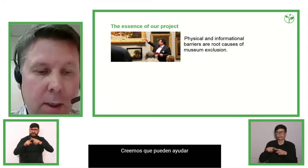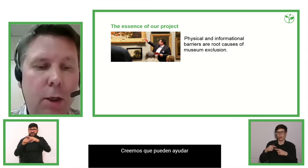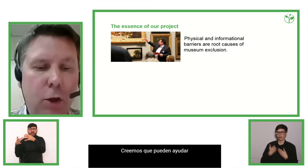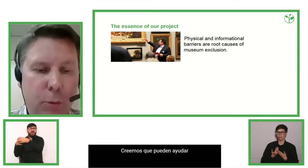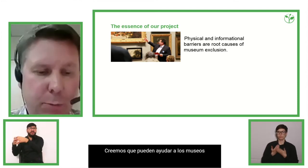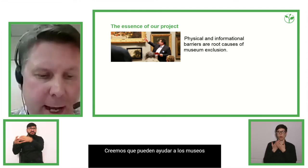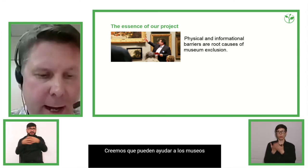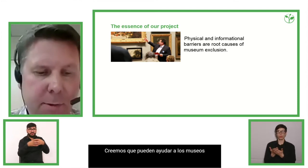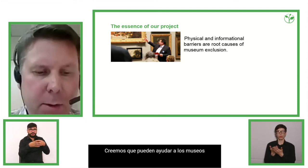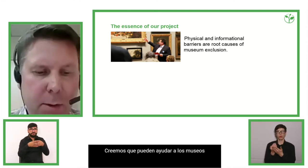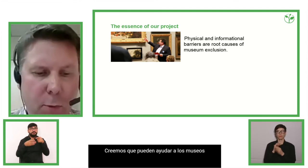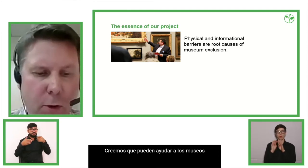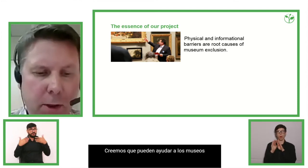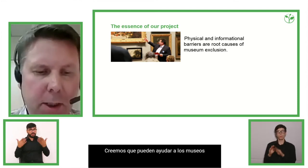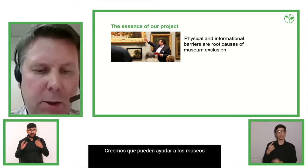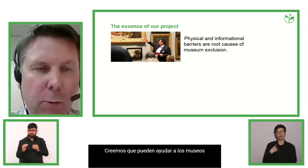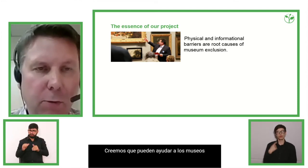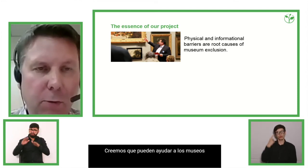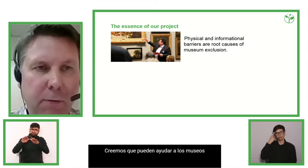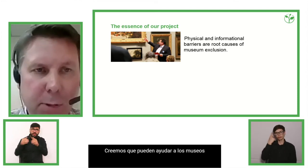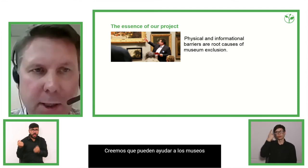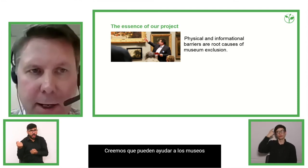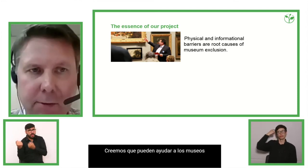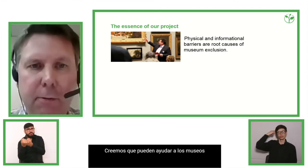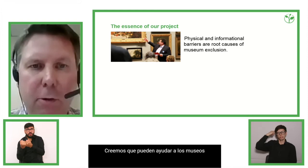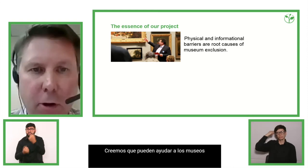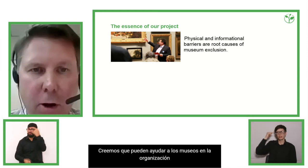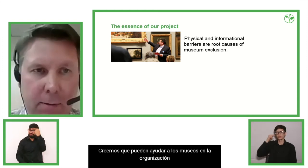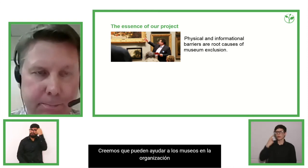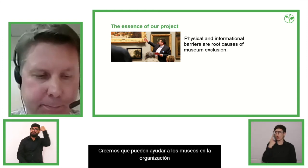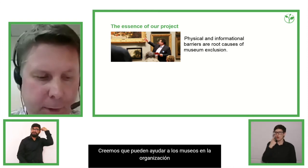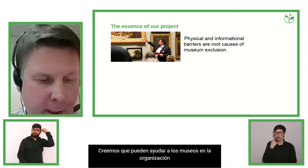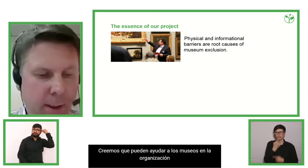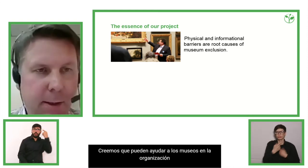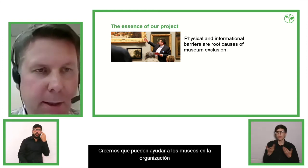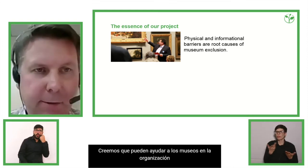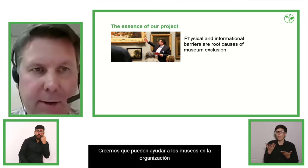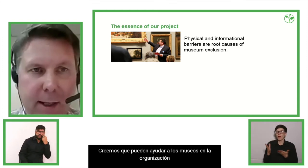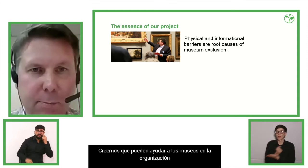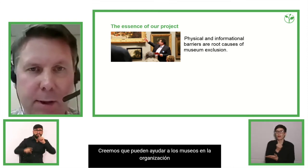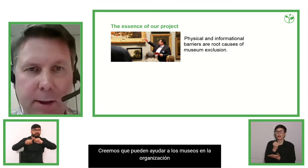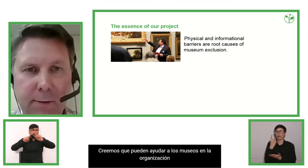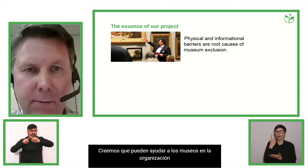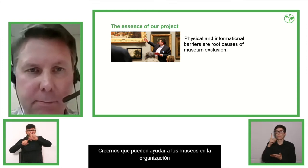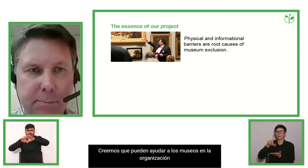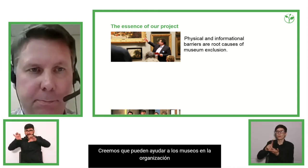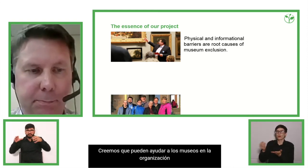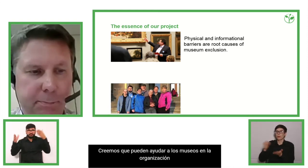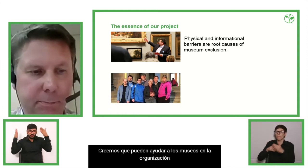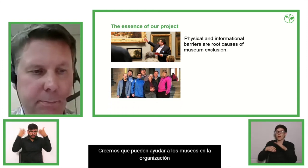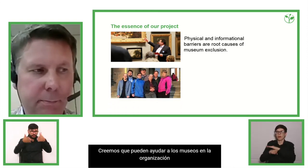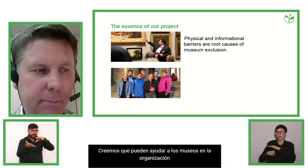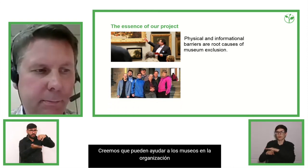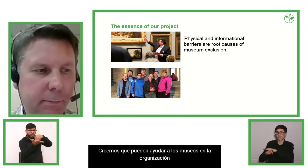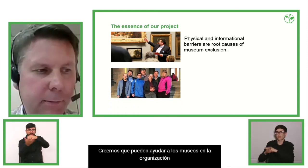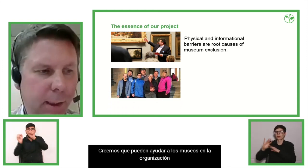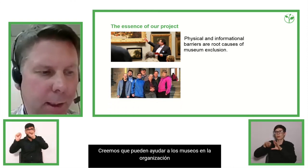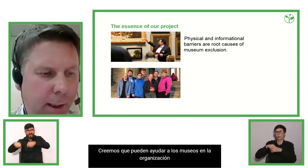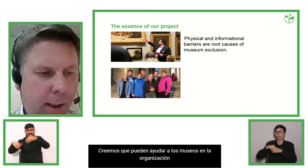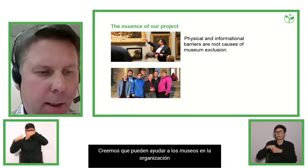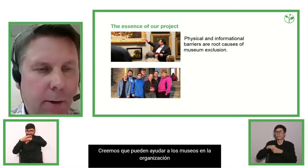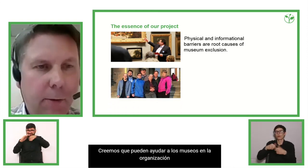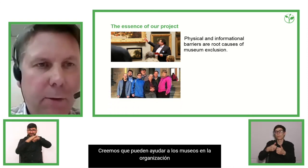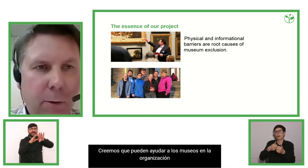perspectiva y conciencia para hacer un lugar más inclusivo para todo el mundo. La próxima.